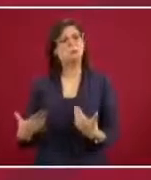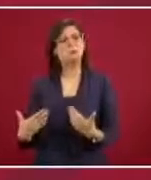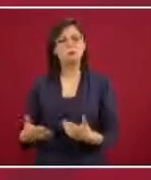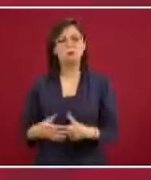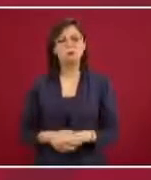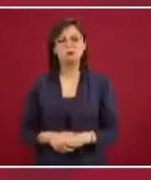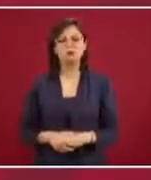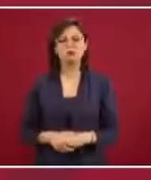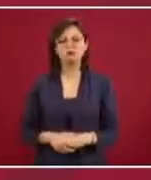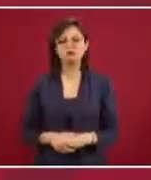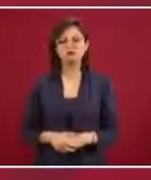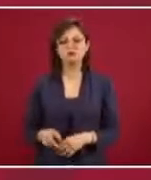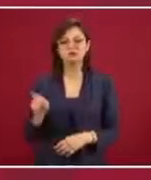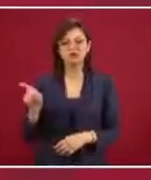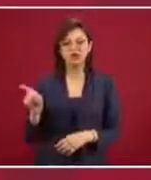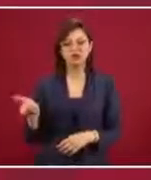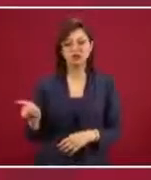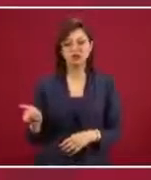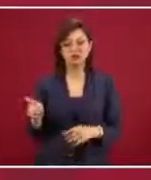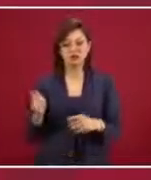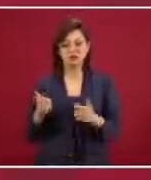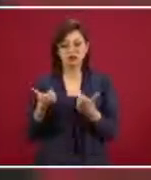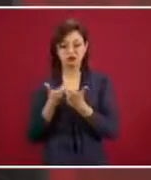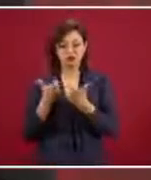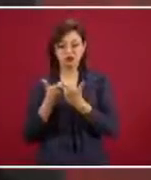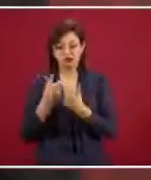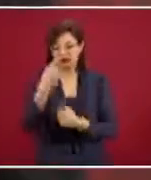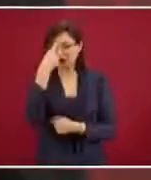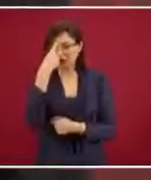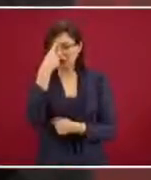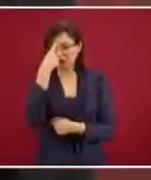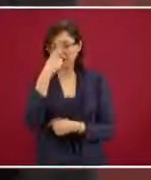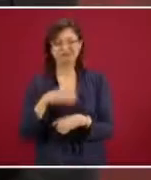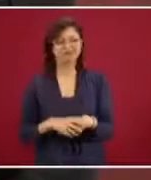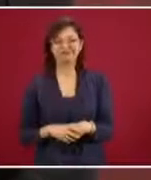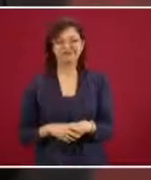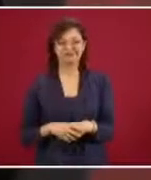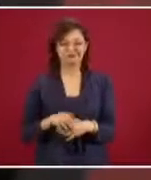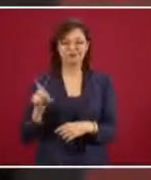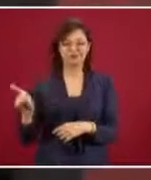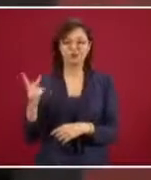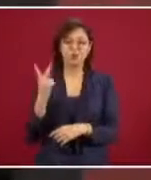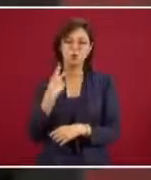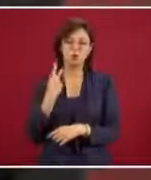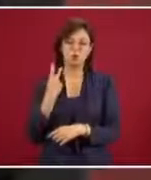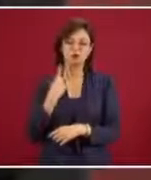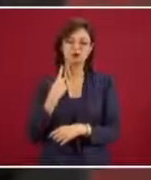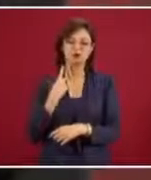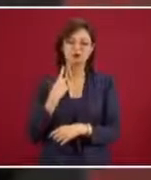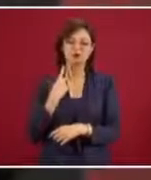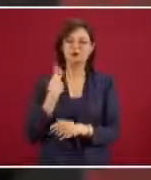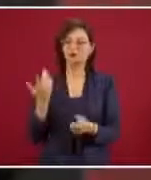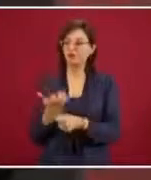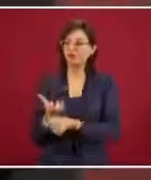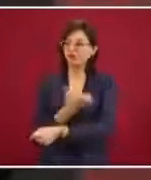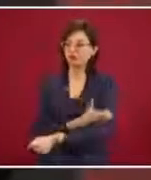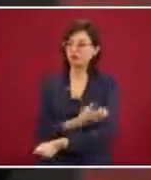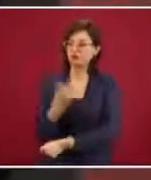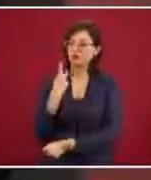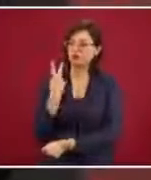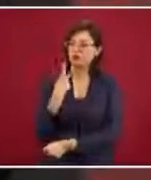porque no es economista, es politólogo, y nos decimos colegas,